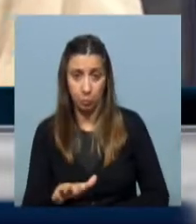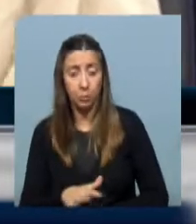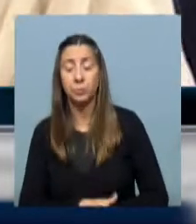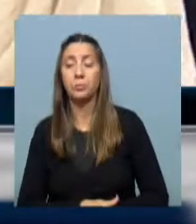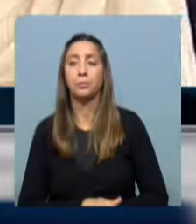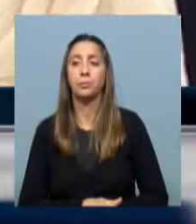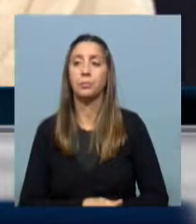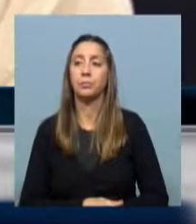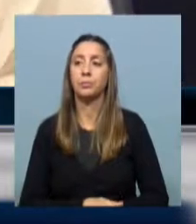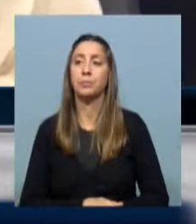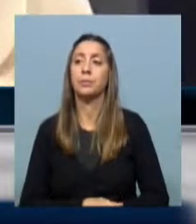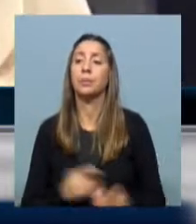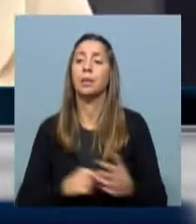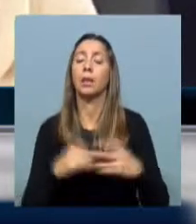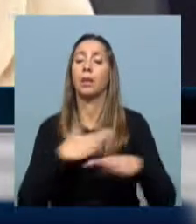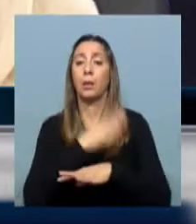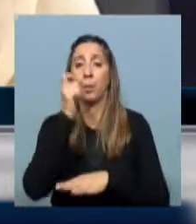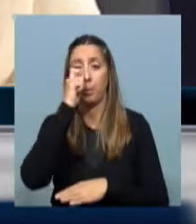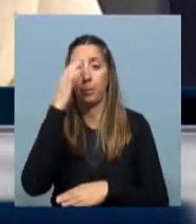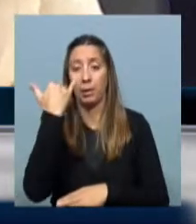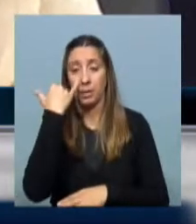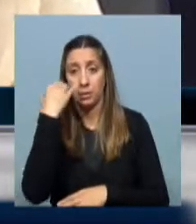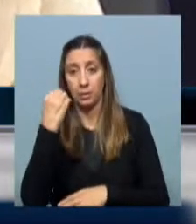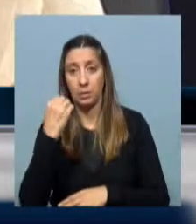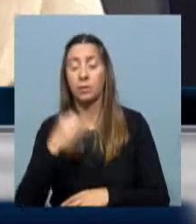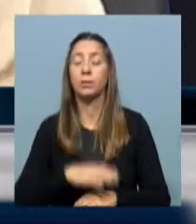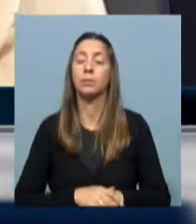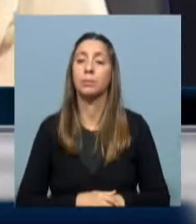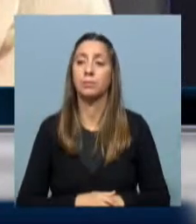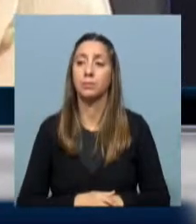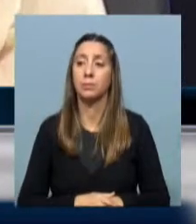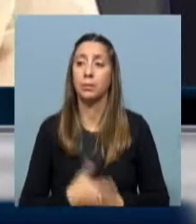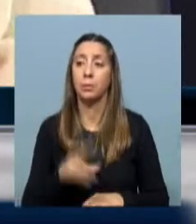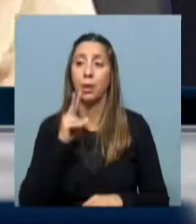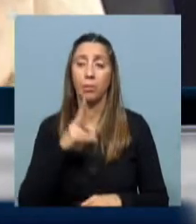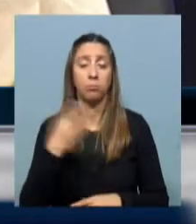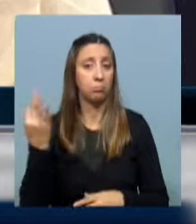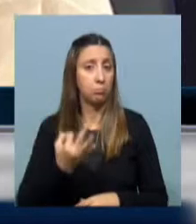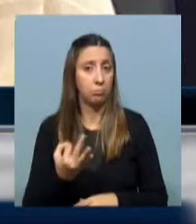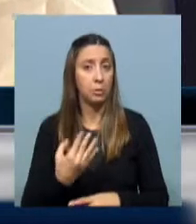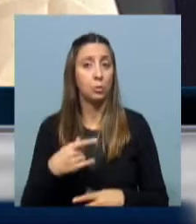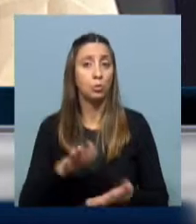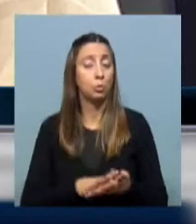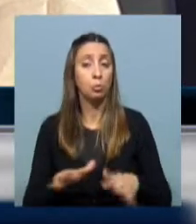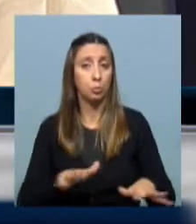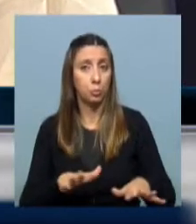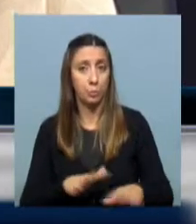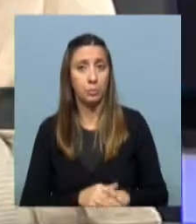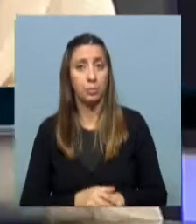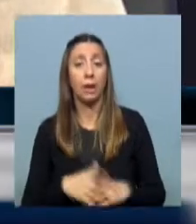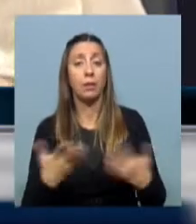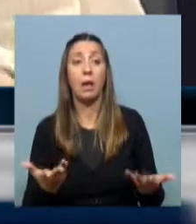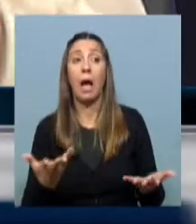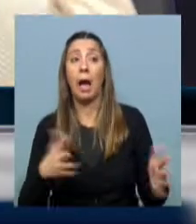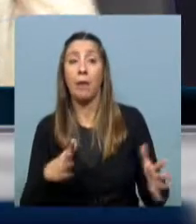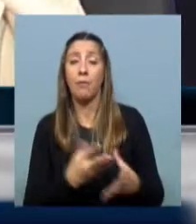en la zona de la autopista 25 en Villa de la Quebrada, se podían ver perfectamente lo que estaba sucediendo. De manera que